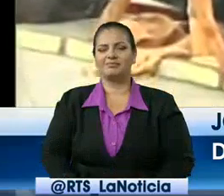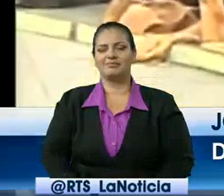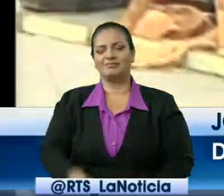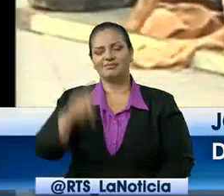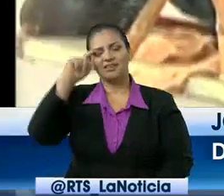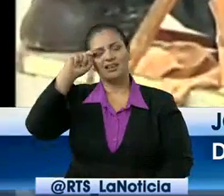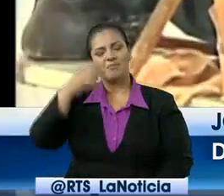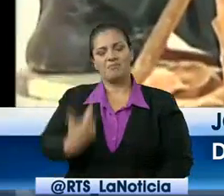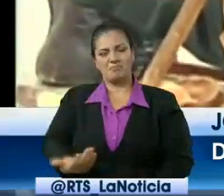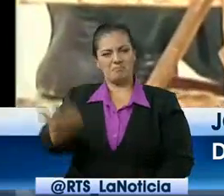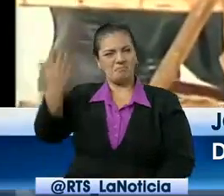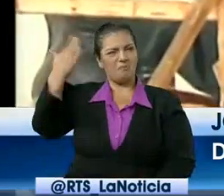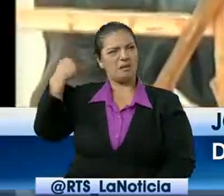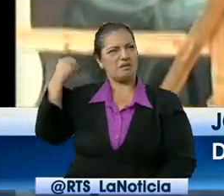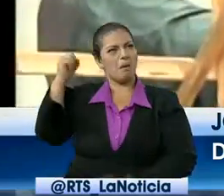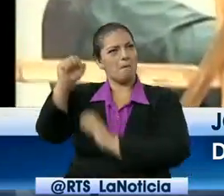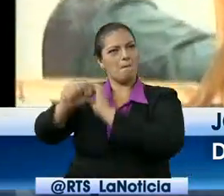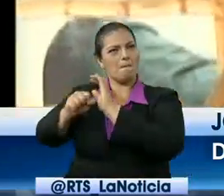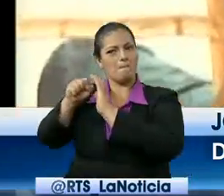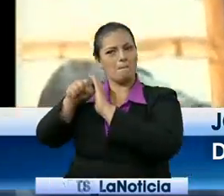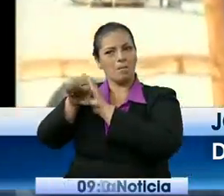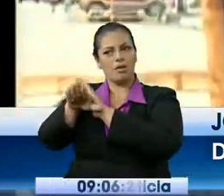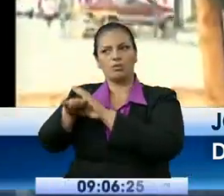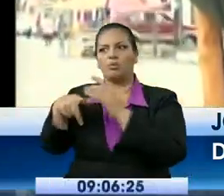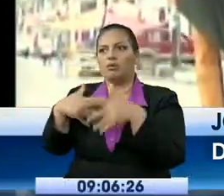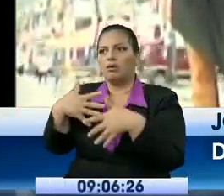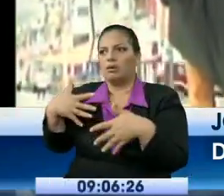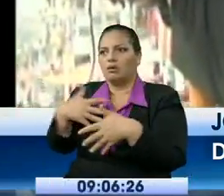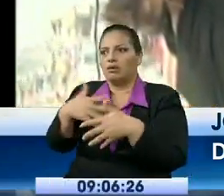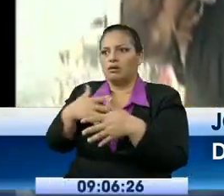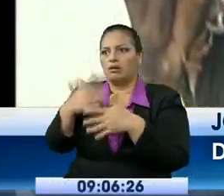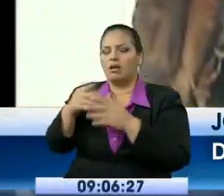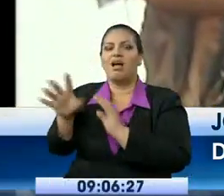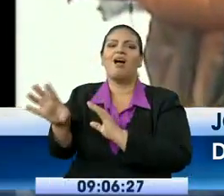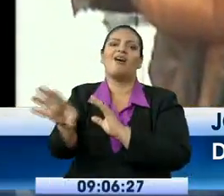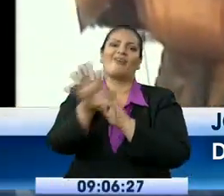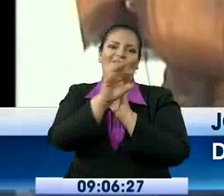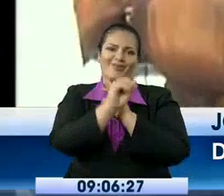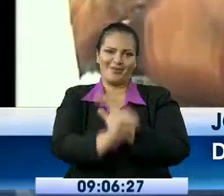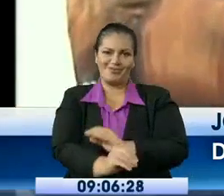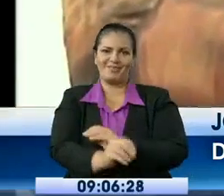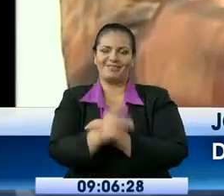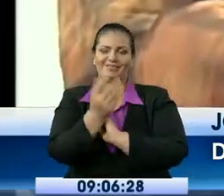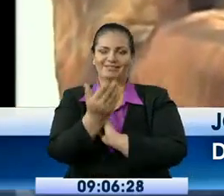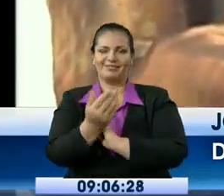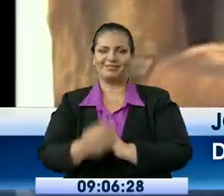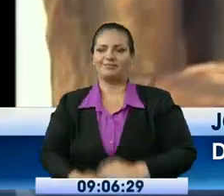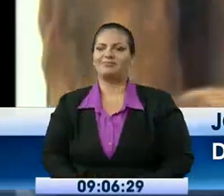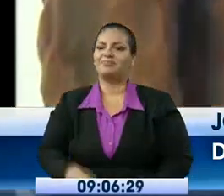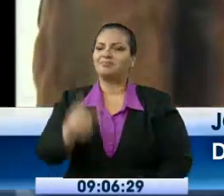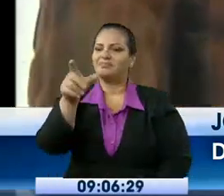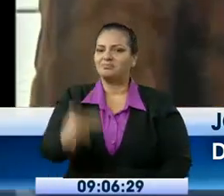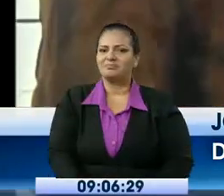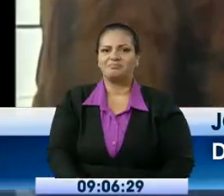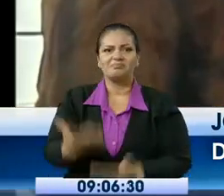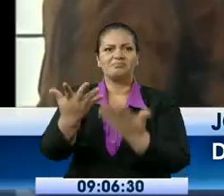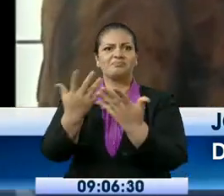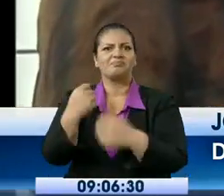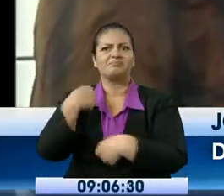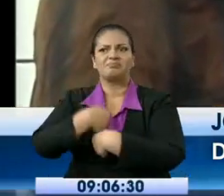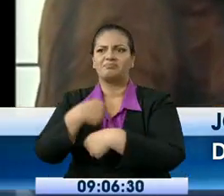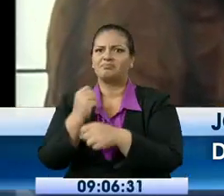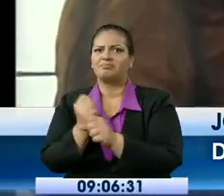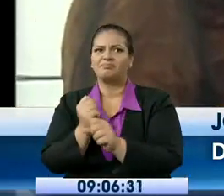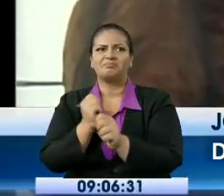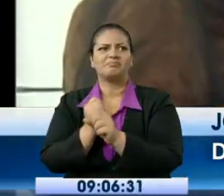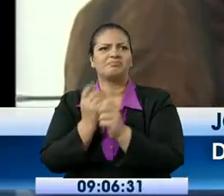la década del 90. Por acá nosotros hemos dialogado, hemos conversado con los creadores de estos personajes, quienes